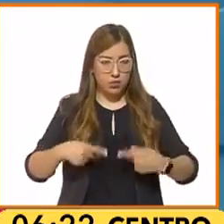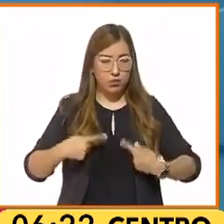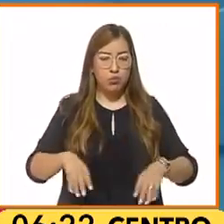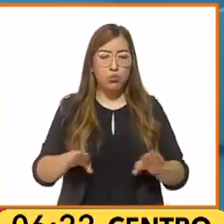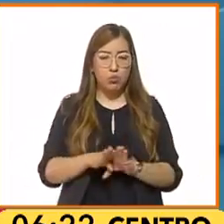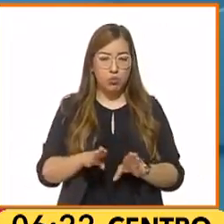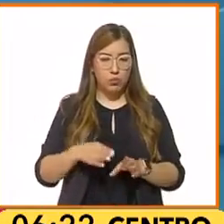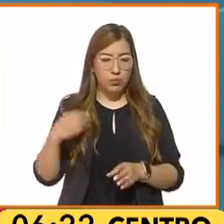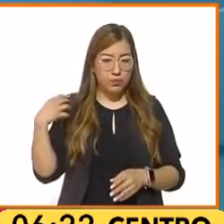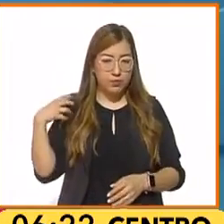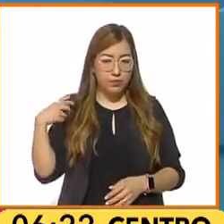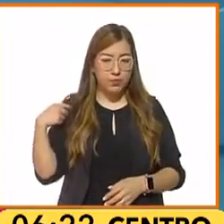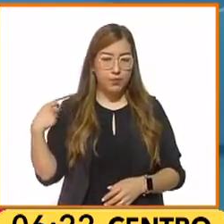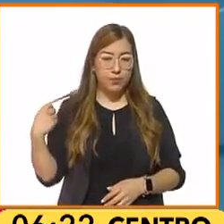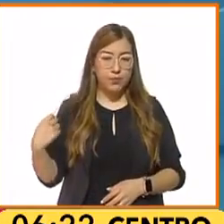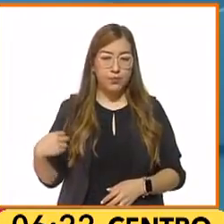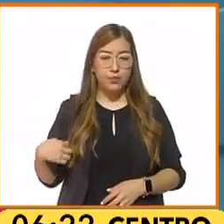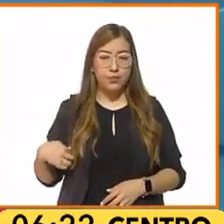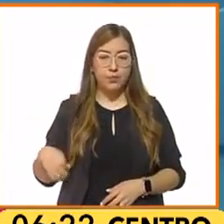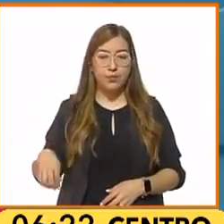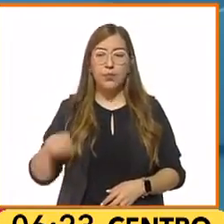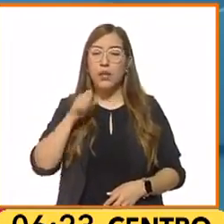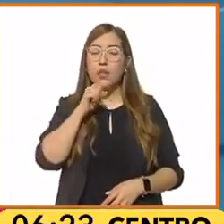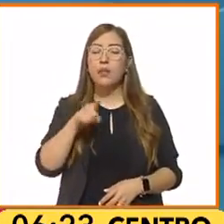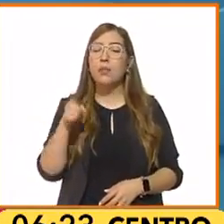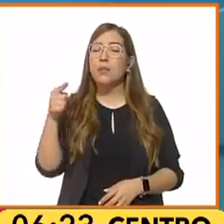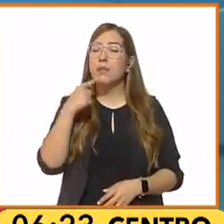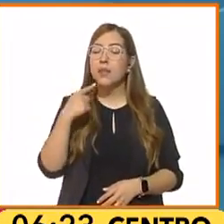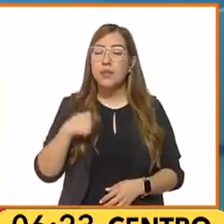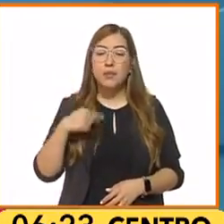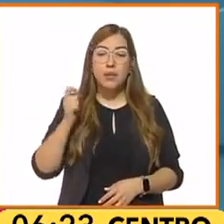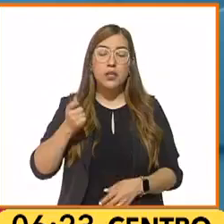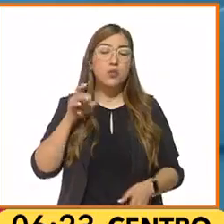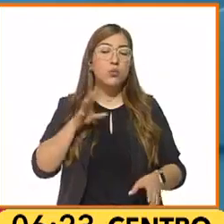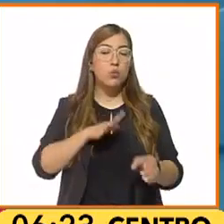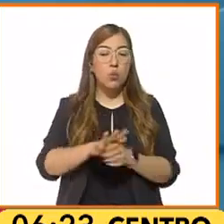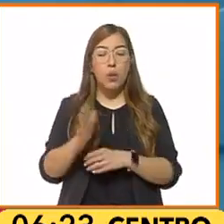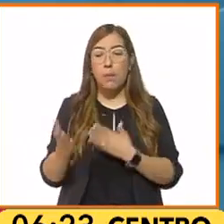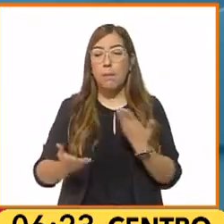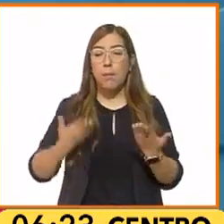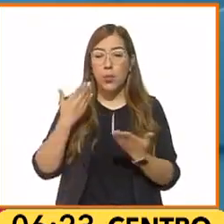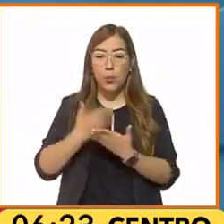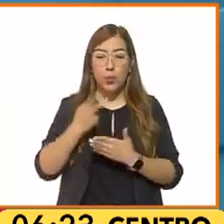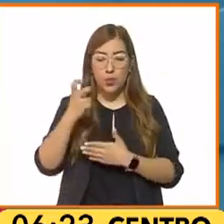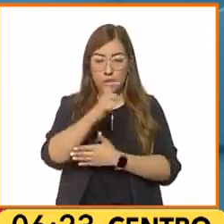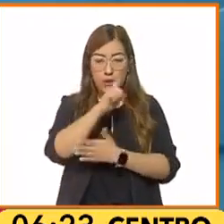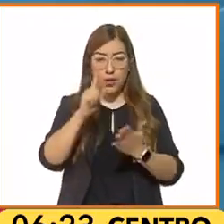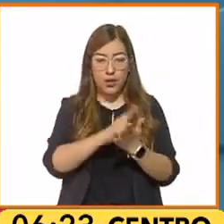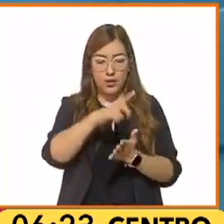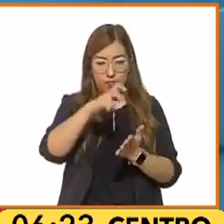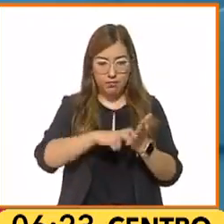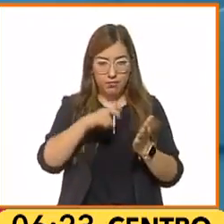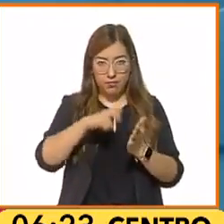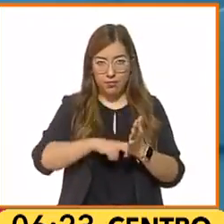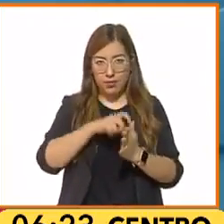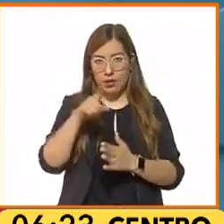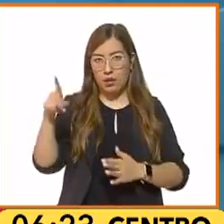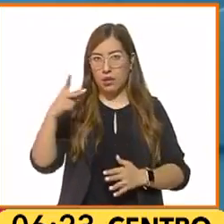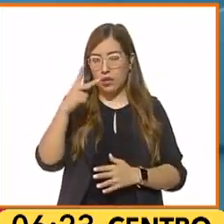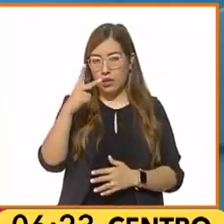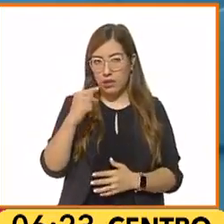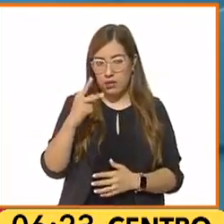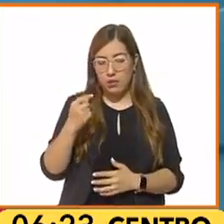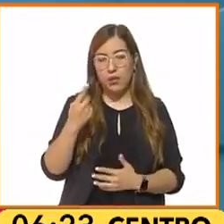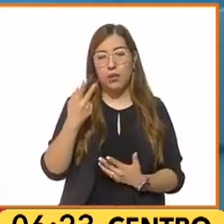que nos plantee qué es lo que está proponiendo esta reforma a la ley de telecomunicaciones y si desde su punto de vista